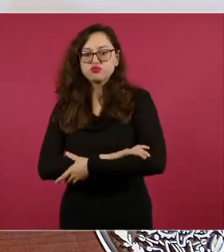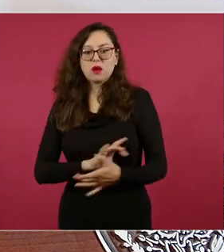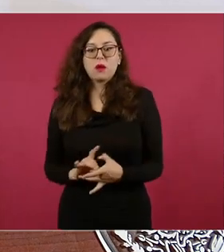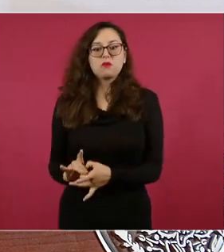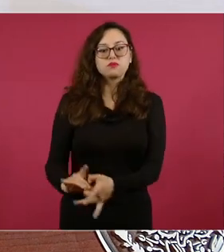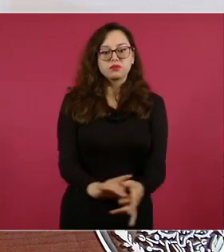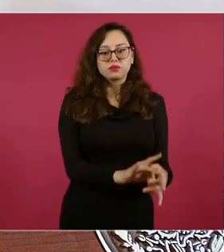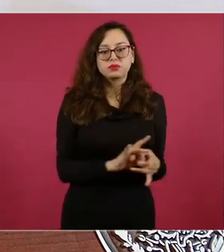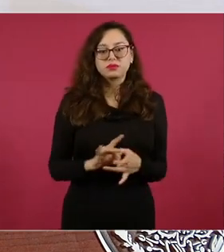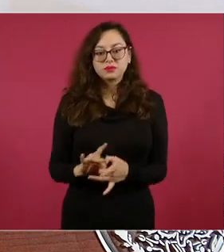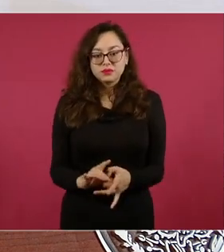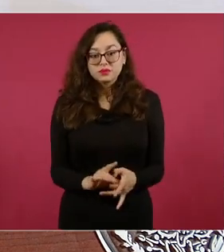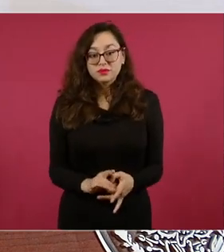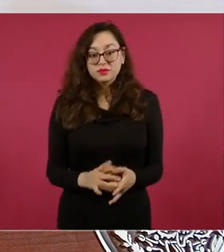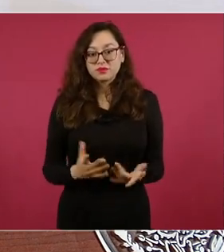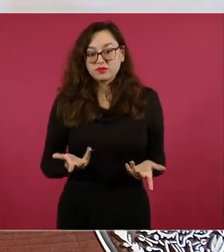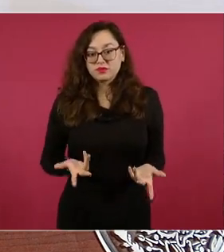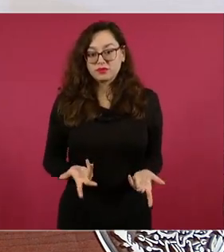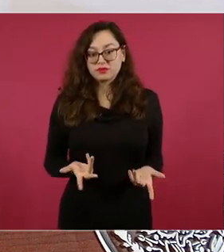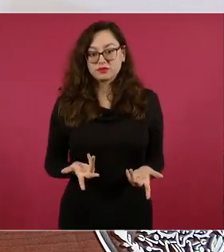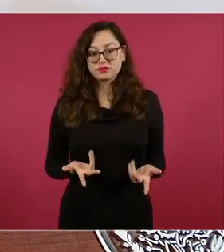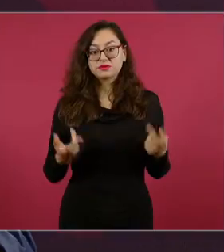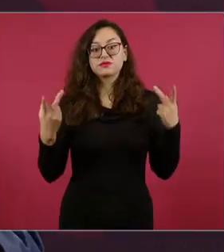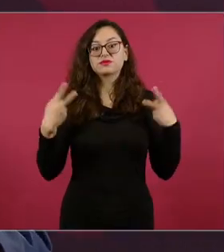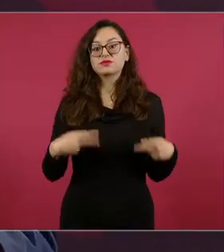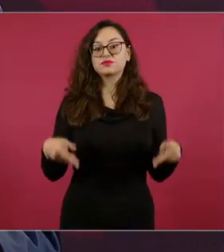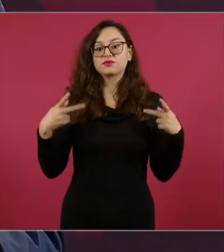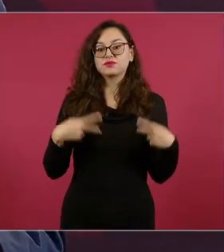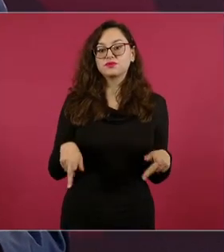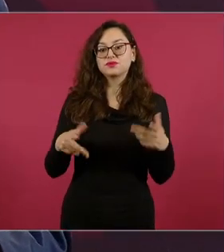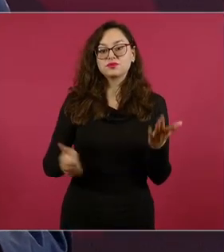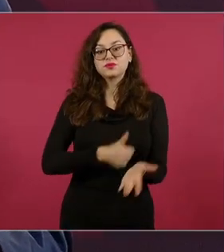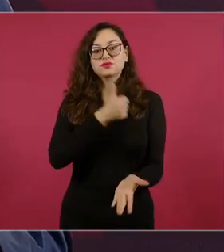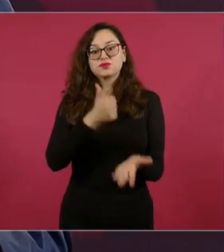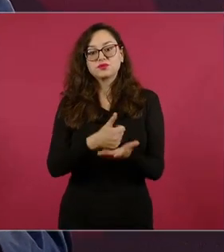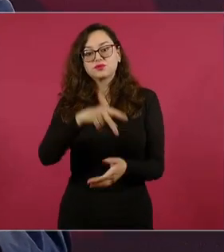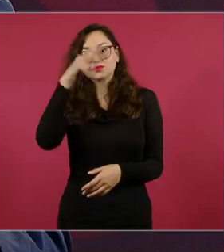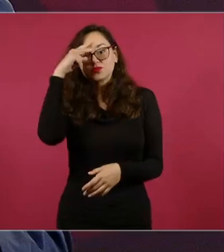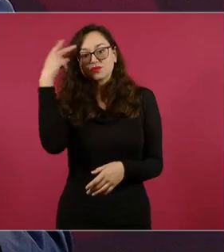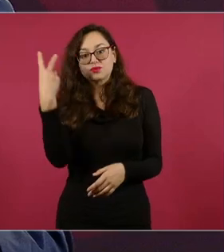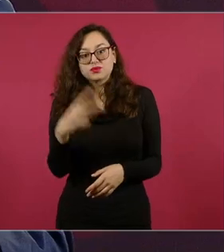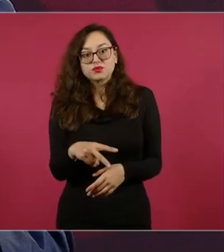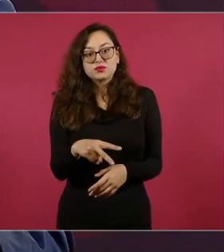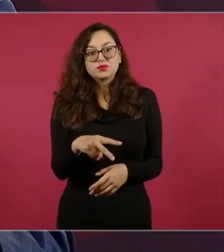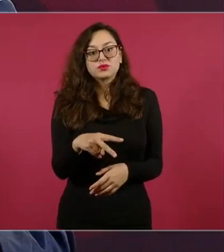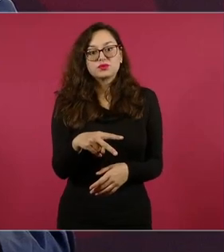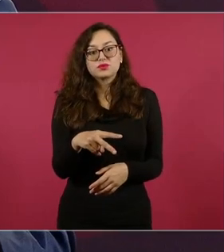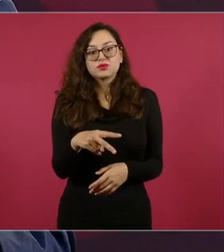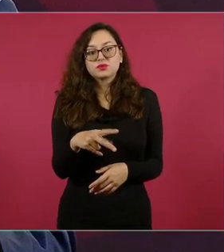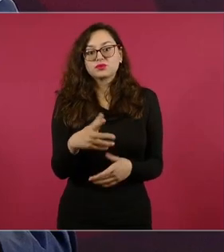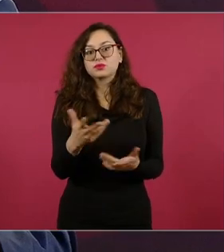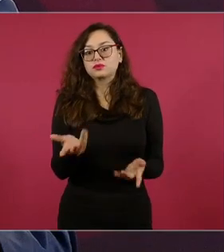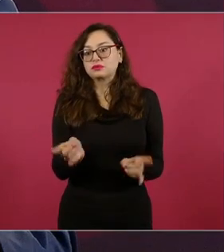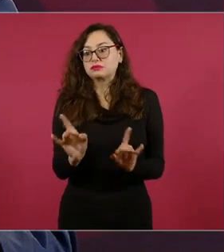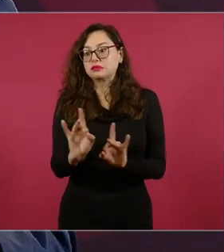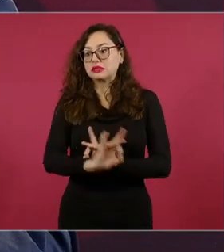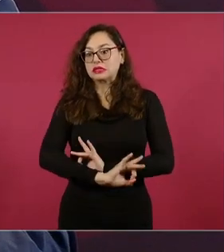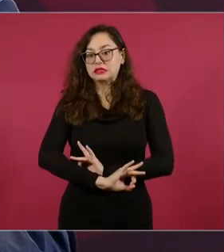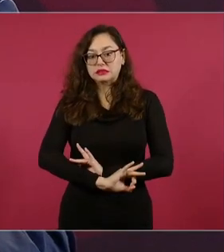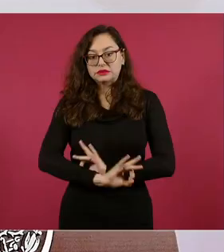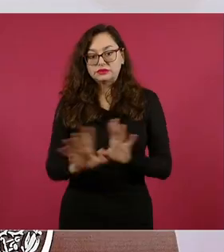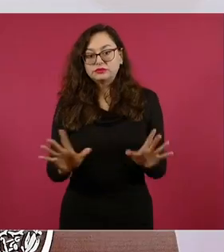¿Cómo se ha comportado la gente de la ciudad cuando hay